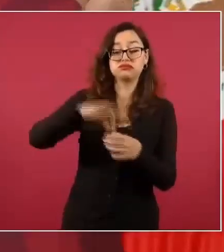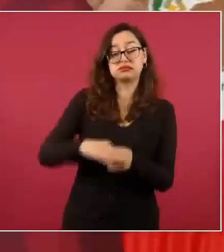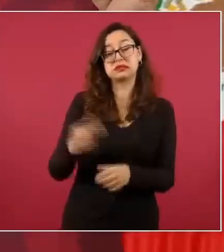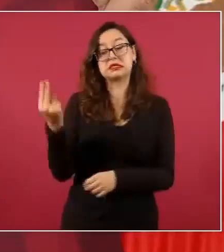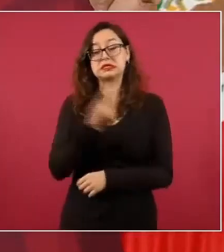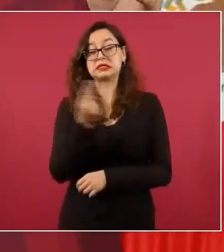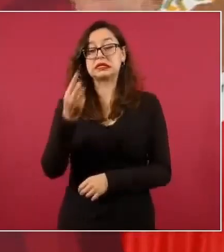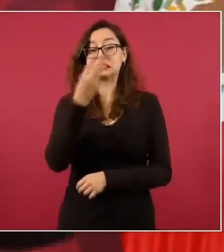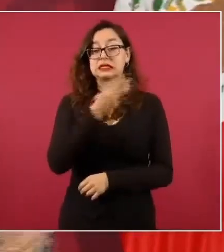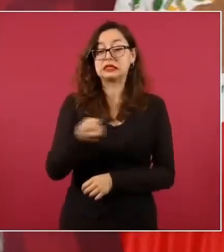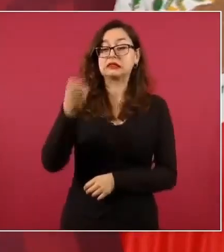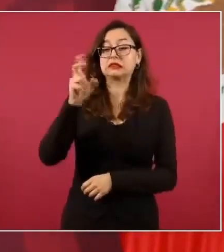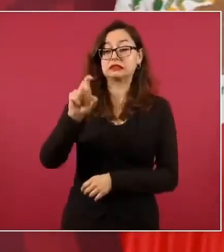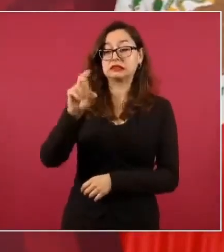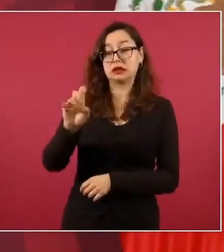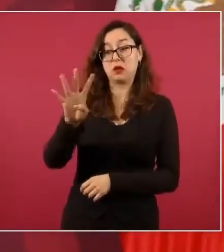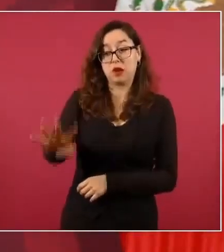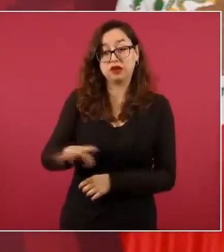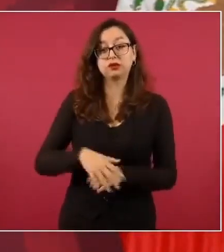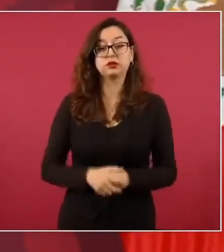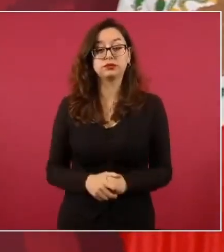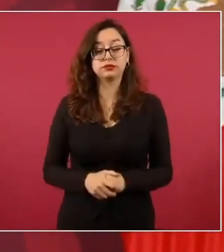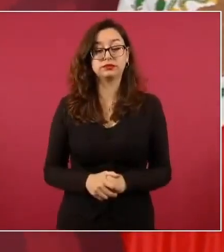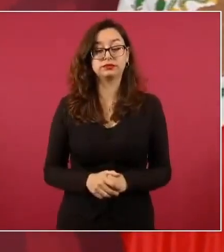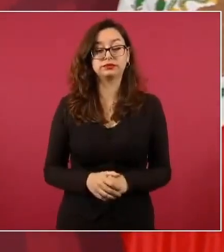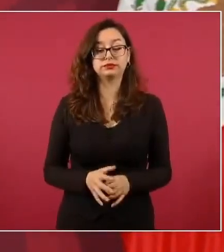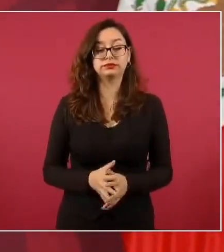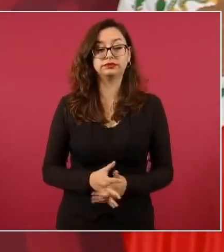los neoliberales corruptos